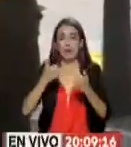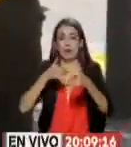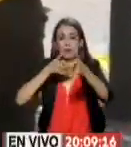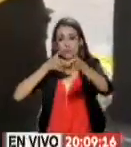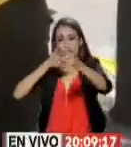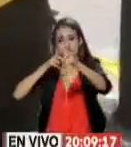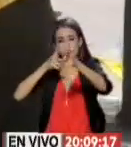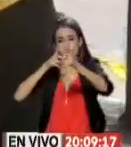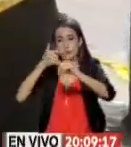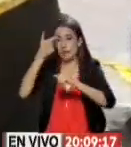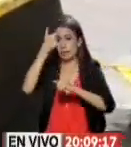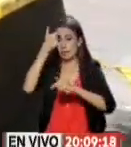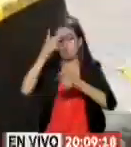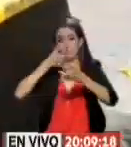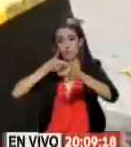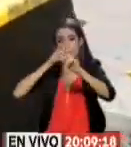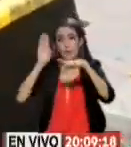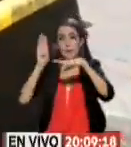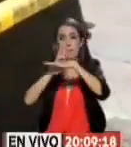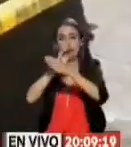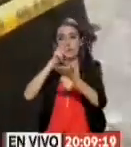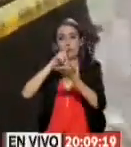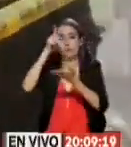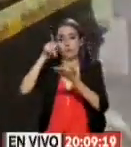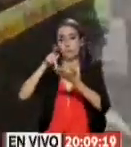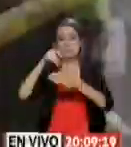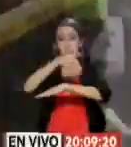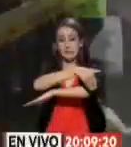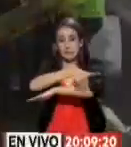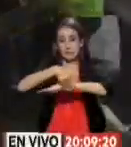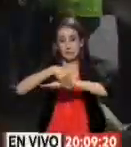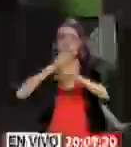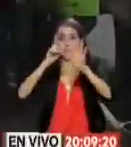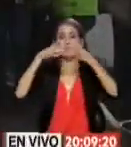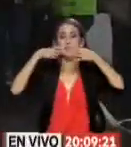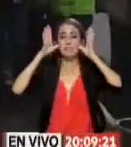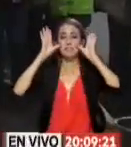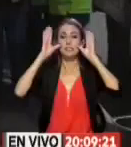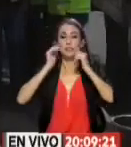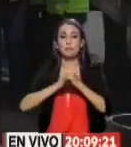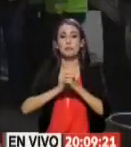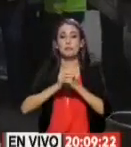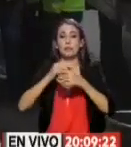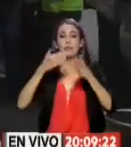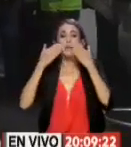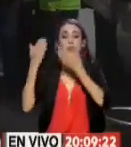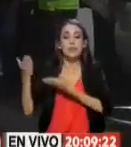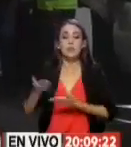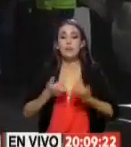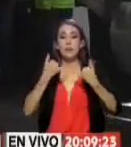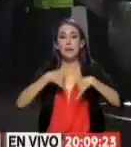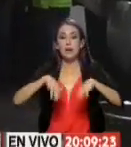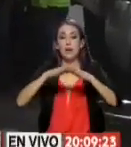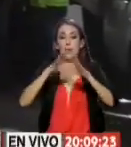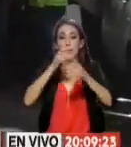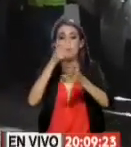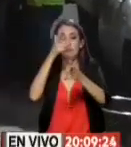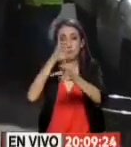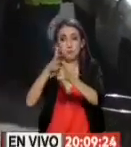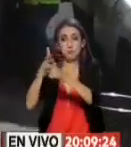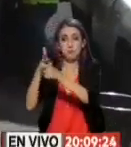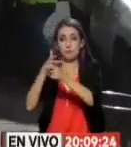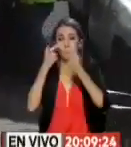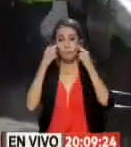los exteriores de un banco ubicado sobre la avenida 6 de Diciembre y Portugal, al norte de Quito, durante un ataque armado.